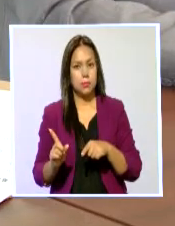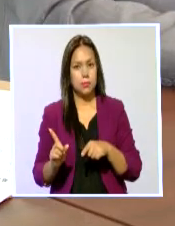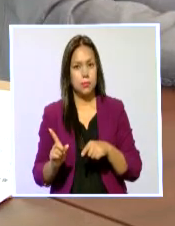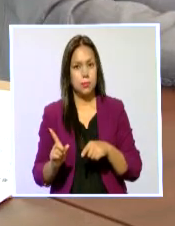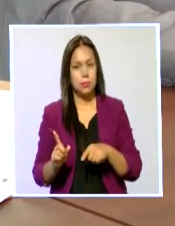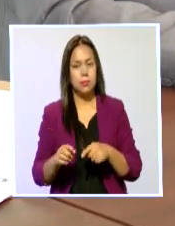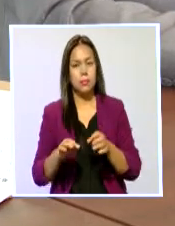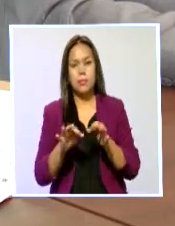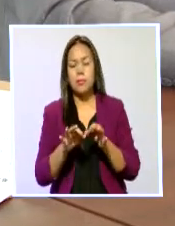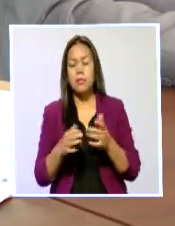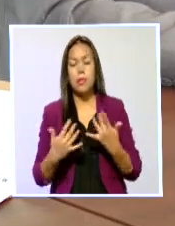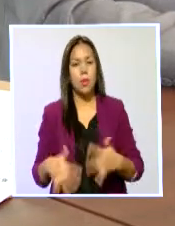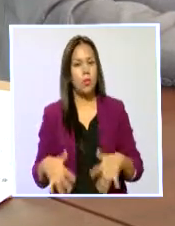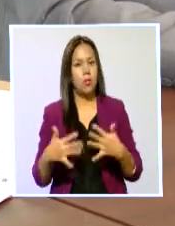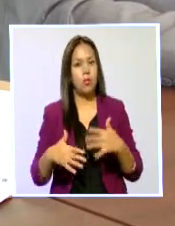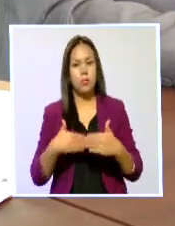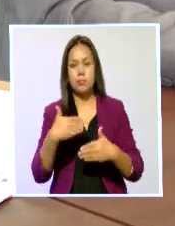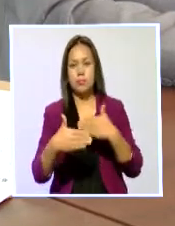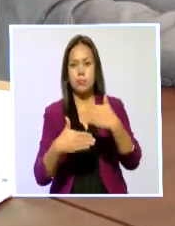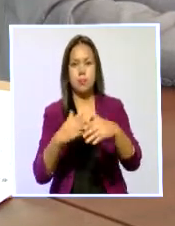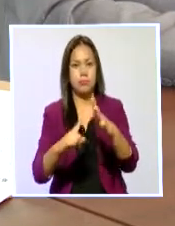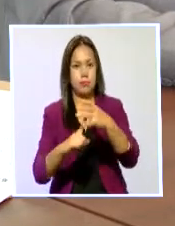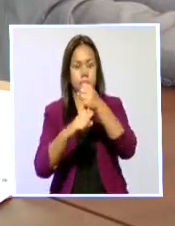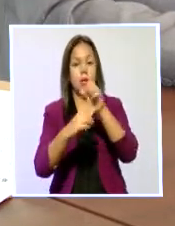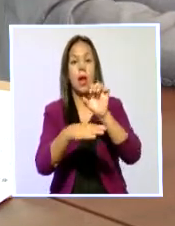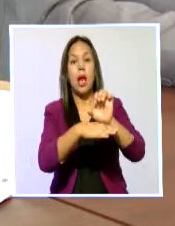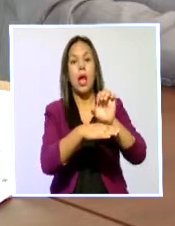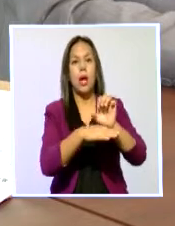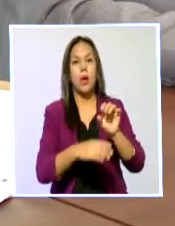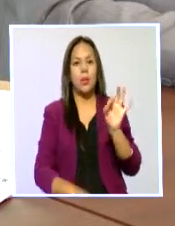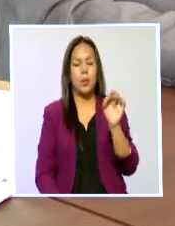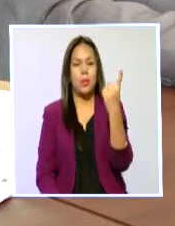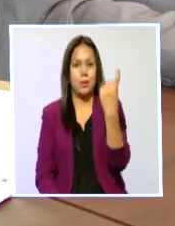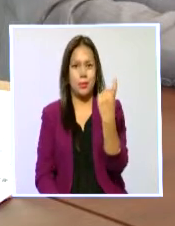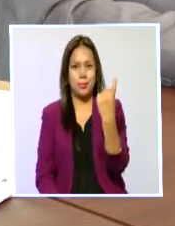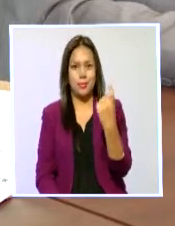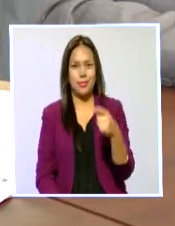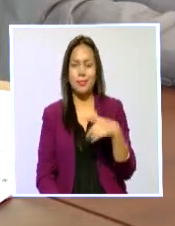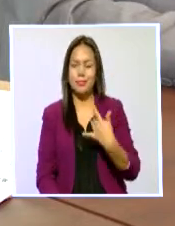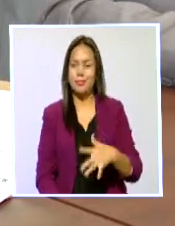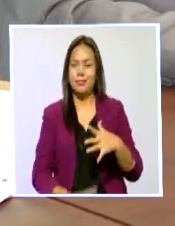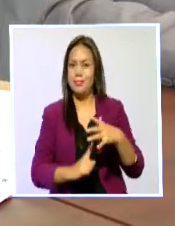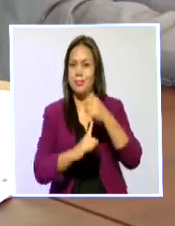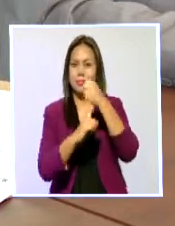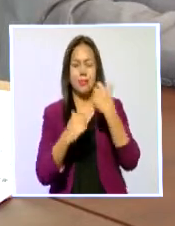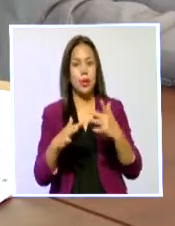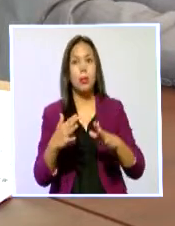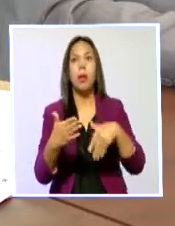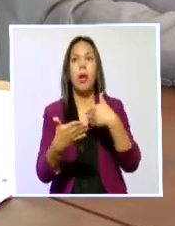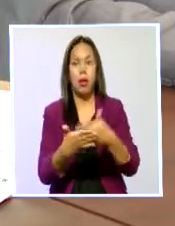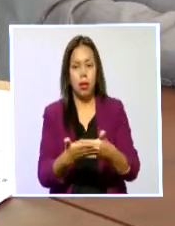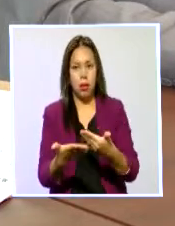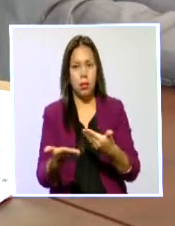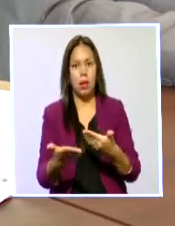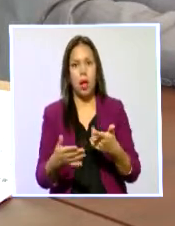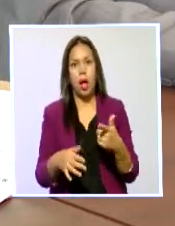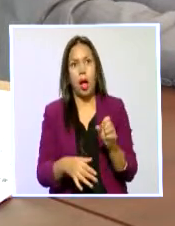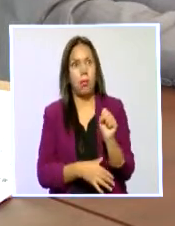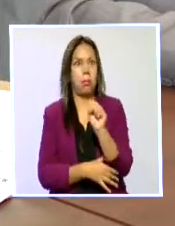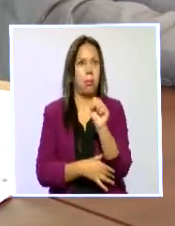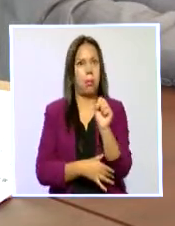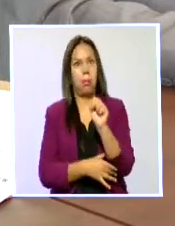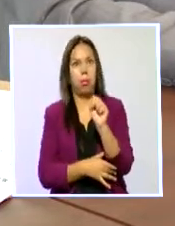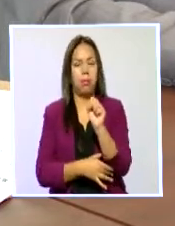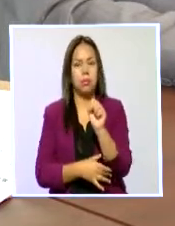es espectacular el avance que se tuvo con el ECU, porque antes de eso los pacientes llegaban al hospital en camionetas.